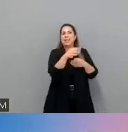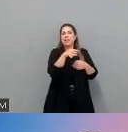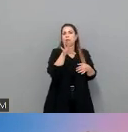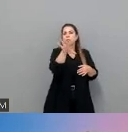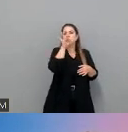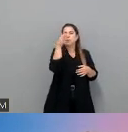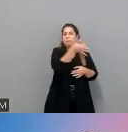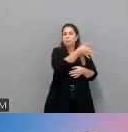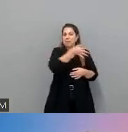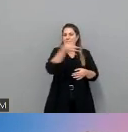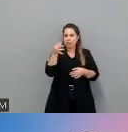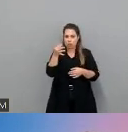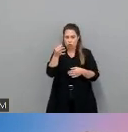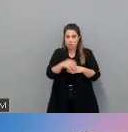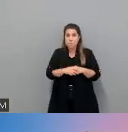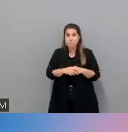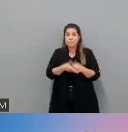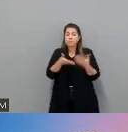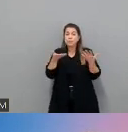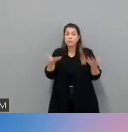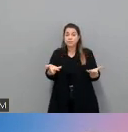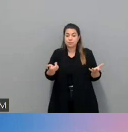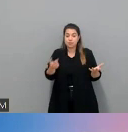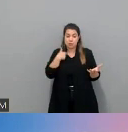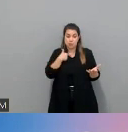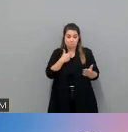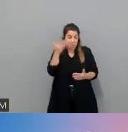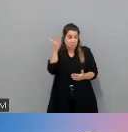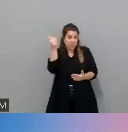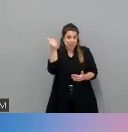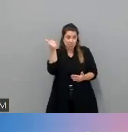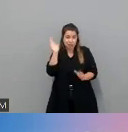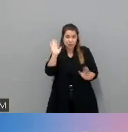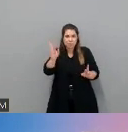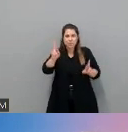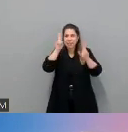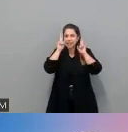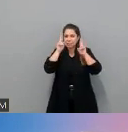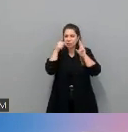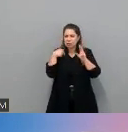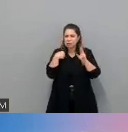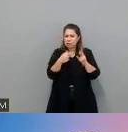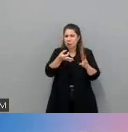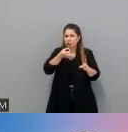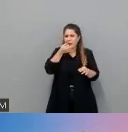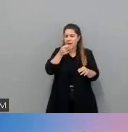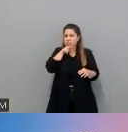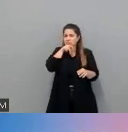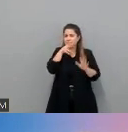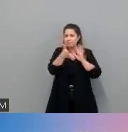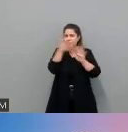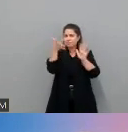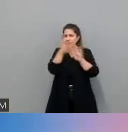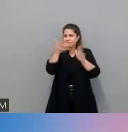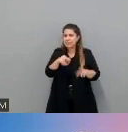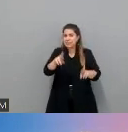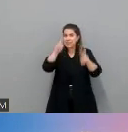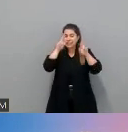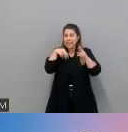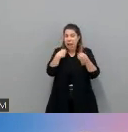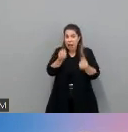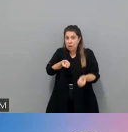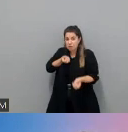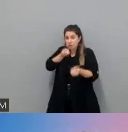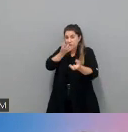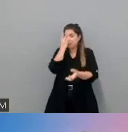uno. Entonces, yo me despido, espero que con lo rápido que a veces hablo que haya llegado la información